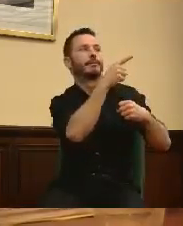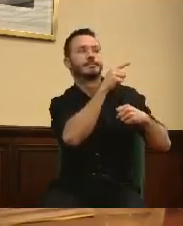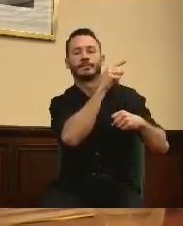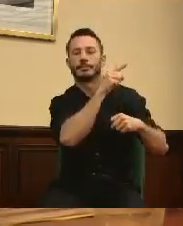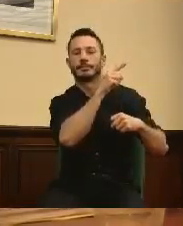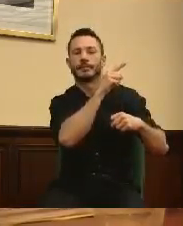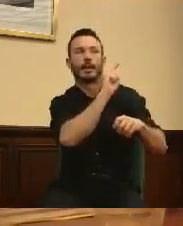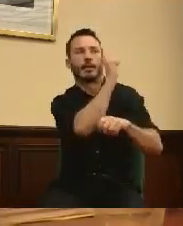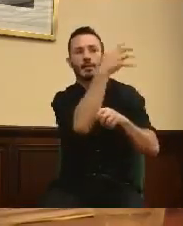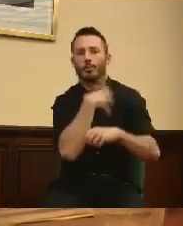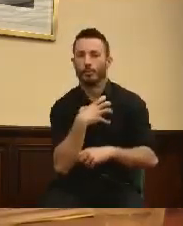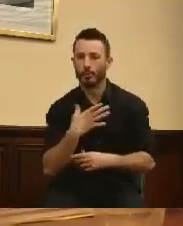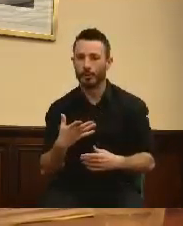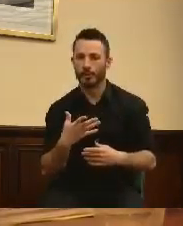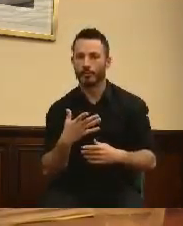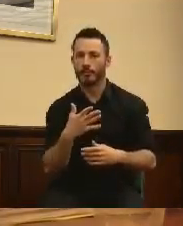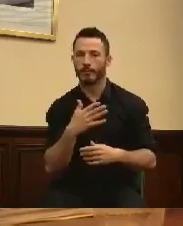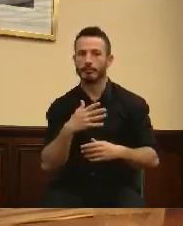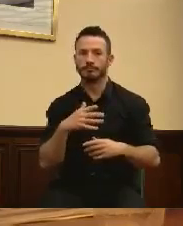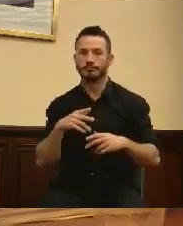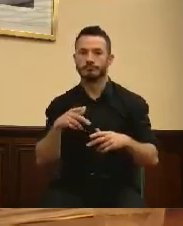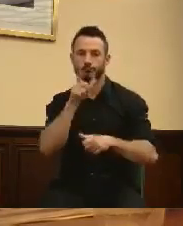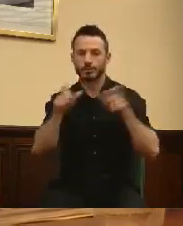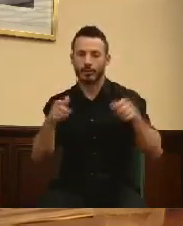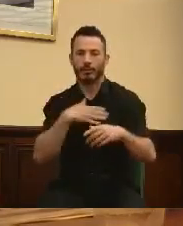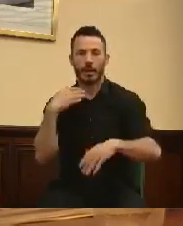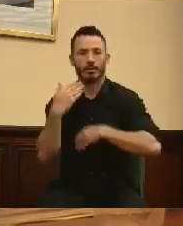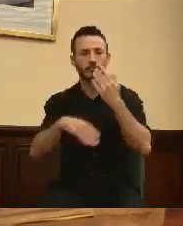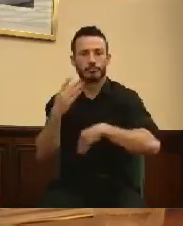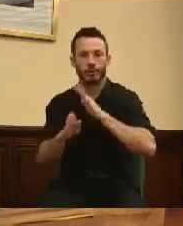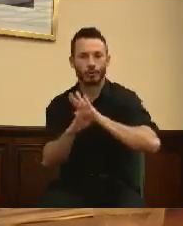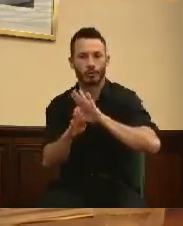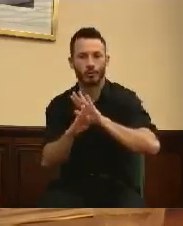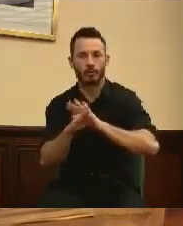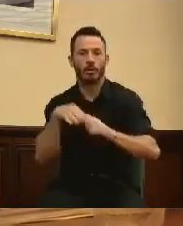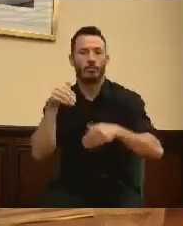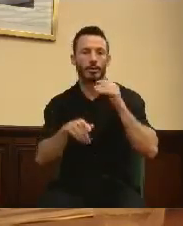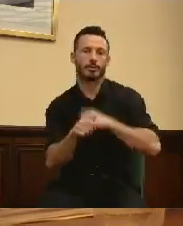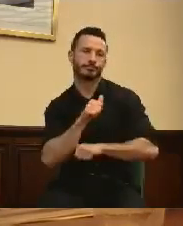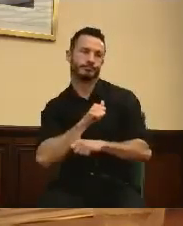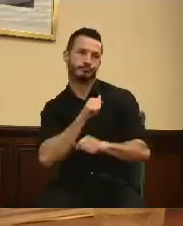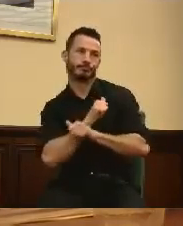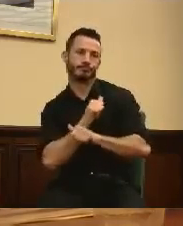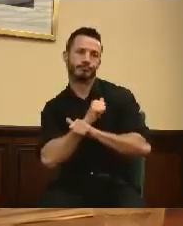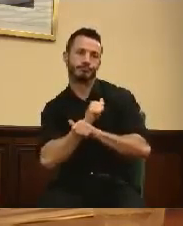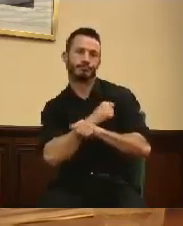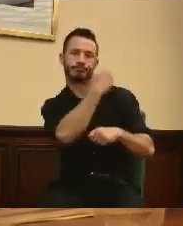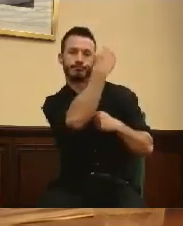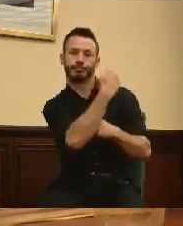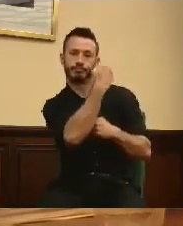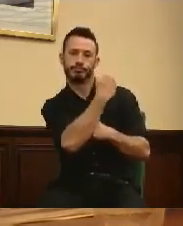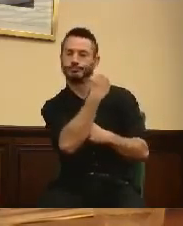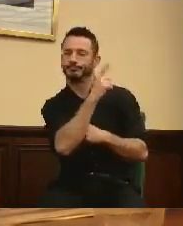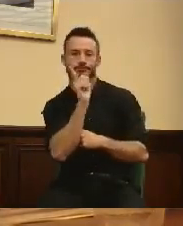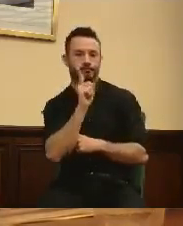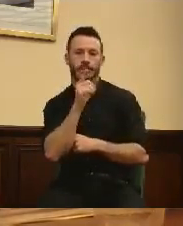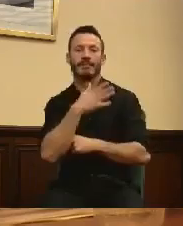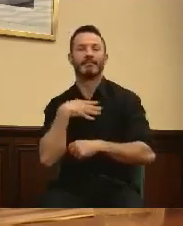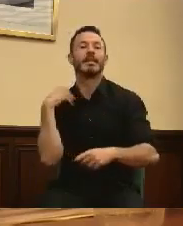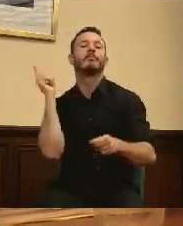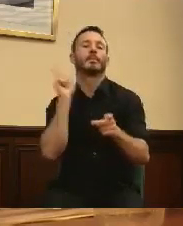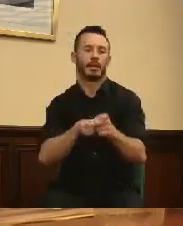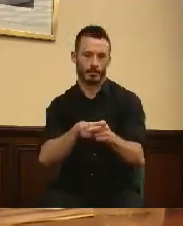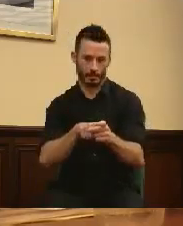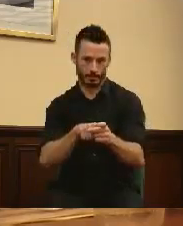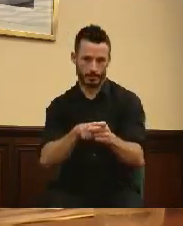Quiere avanzar. Ya saben lo que significa votar y esperar, y ya no quieren seguir esperando. Quieren participar. ¿Es